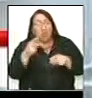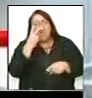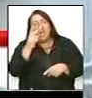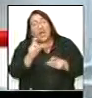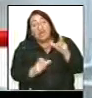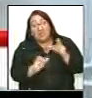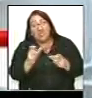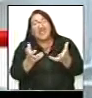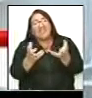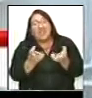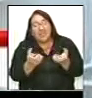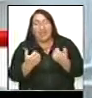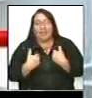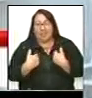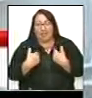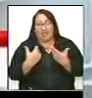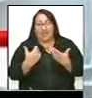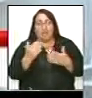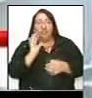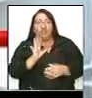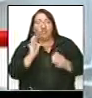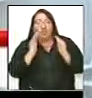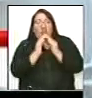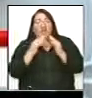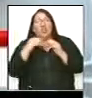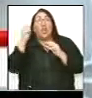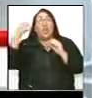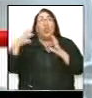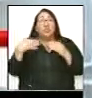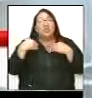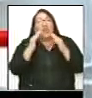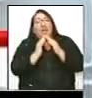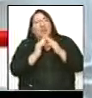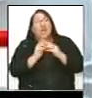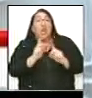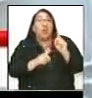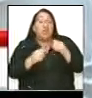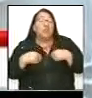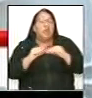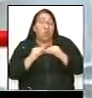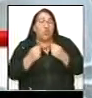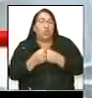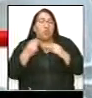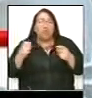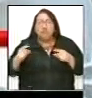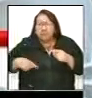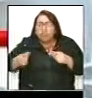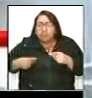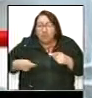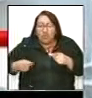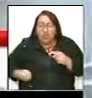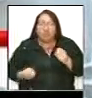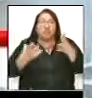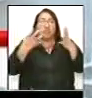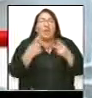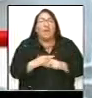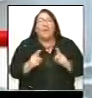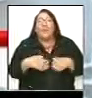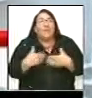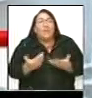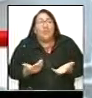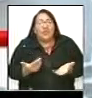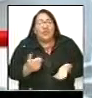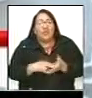quiere tener un producto para su propia energía algunos ya tienen este grupos electrógenos o algo así y no pueden